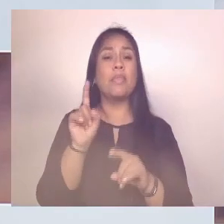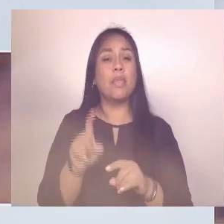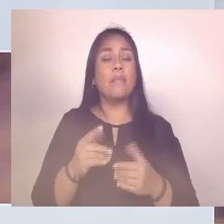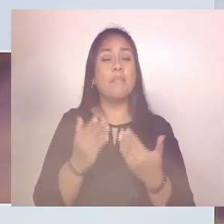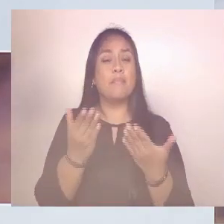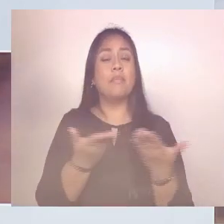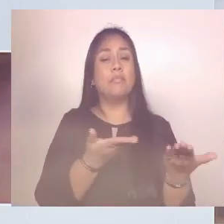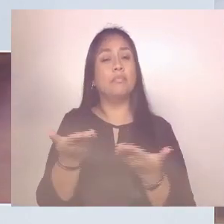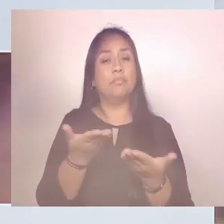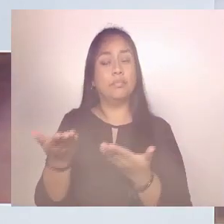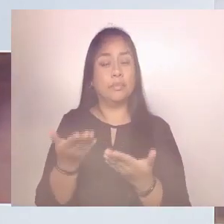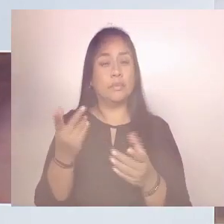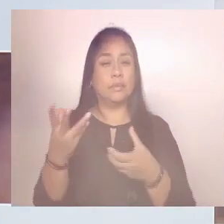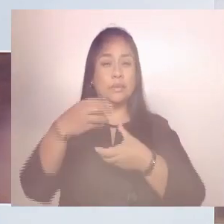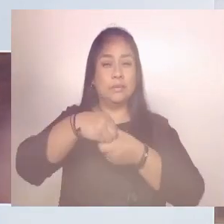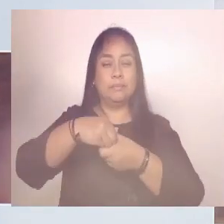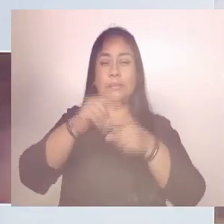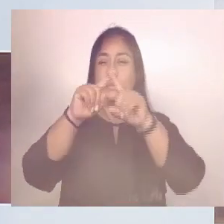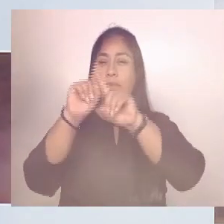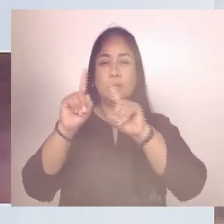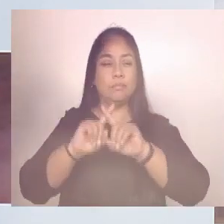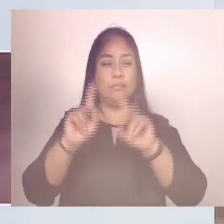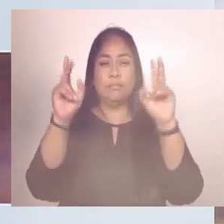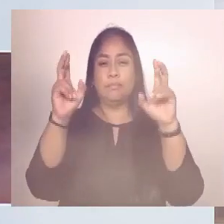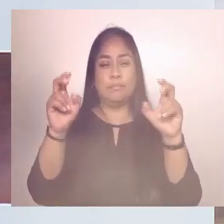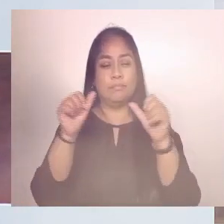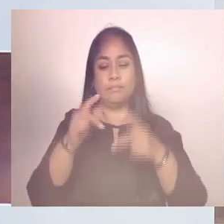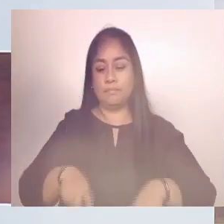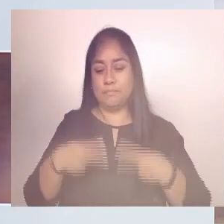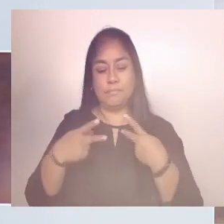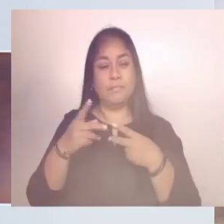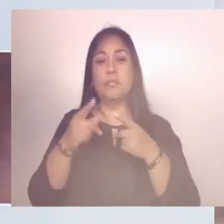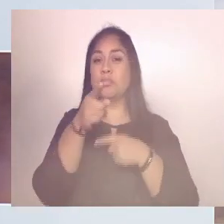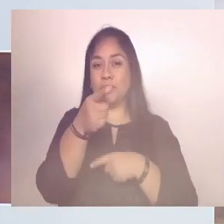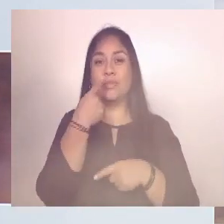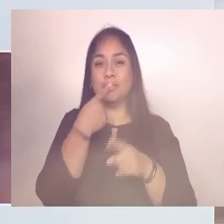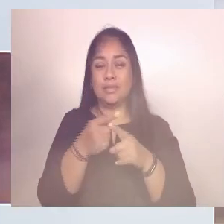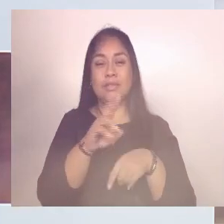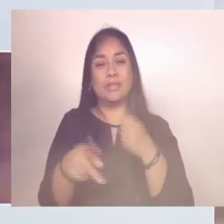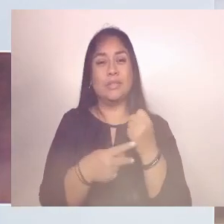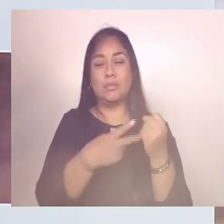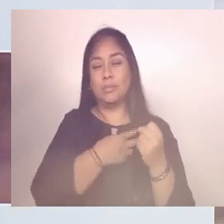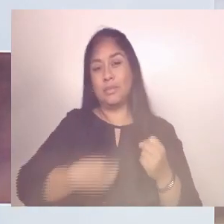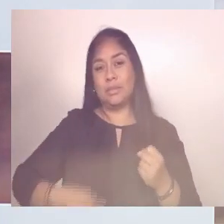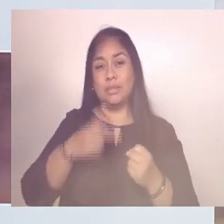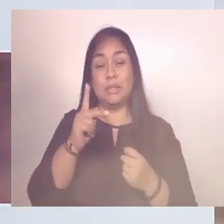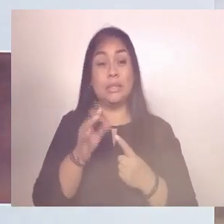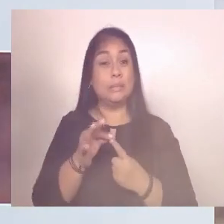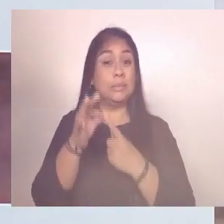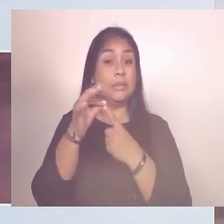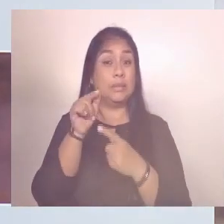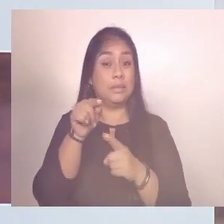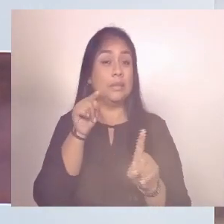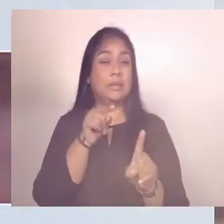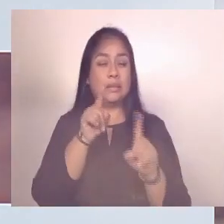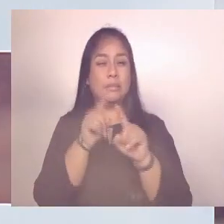que incluya los diversos ámbitos de la vida. Y por eso desde la Vicepresidencia de la República y específicamente dentro